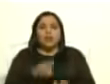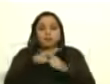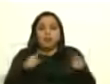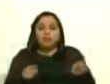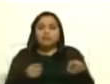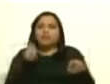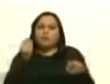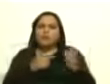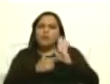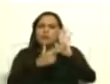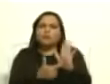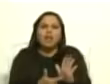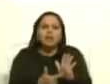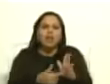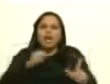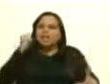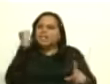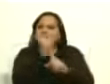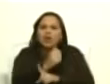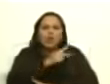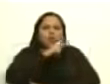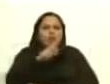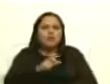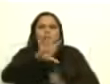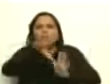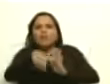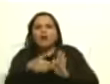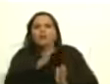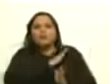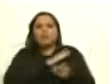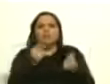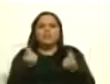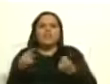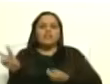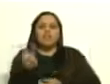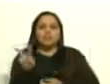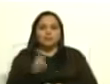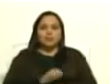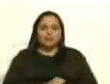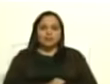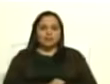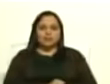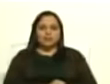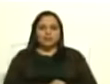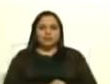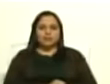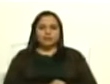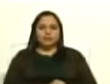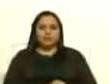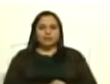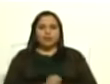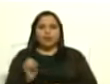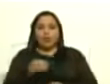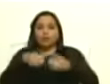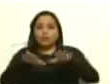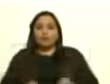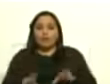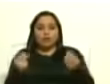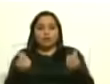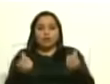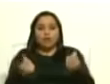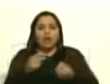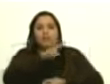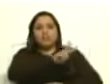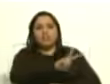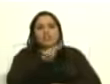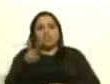evidenciando es la acción criminal para robarse los activos de Venezuela o lo que está congelado en cuenta, más de 22 mil